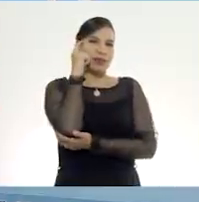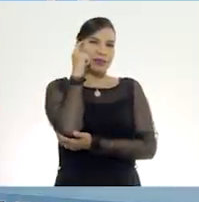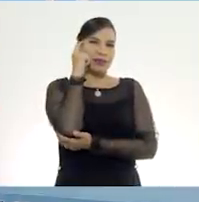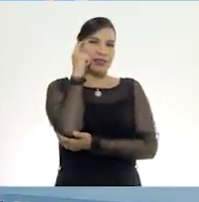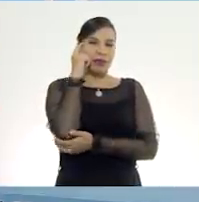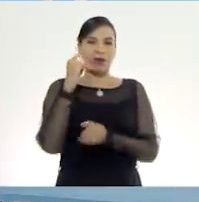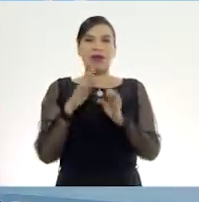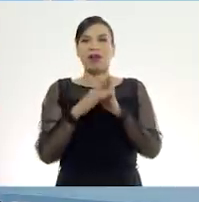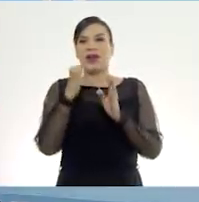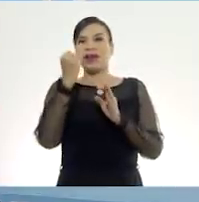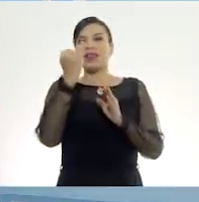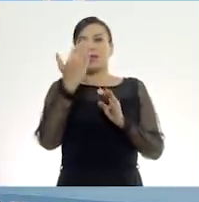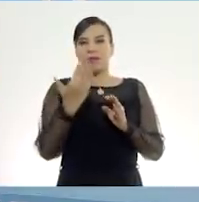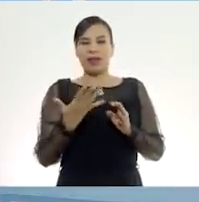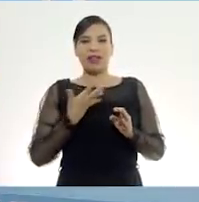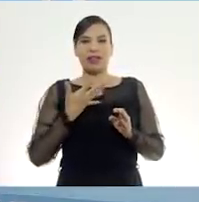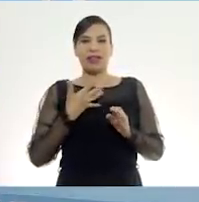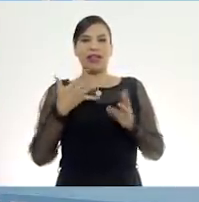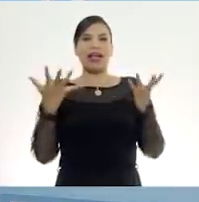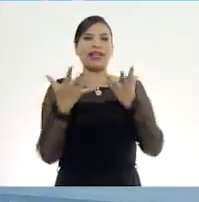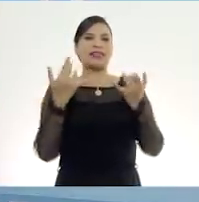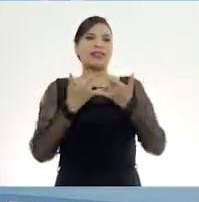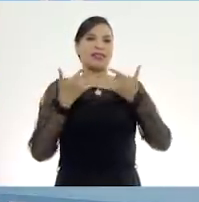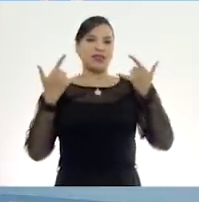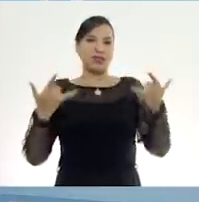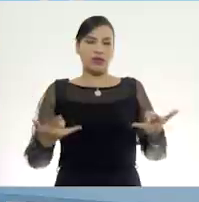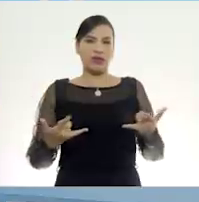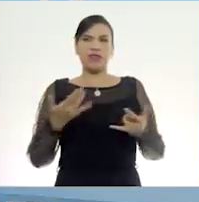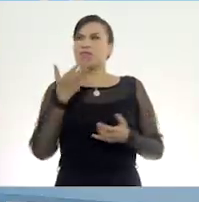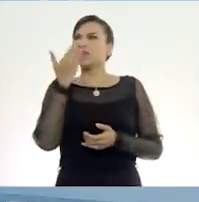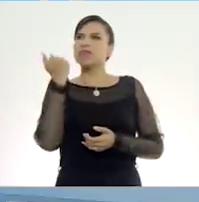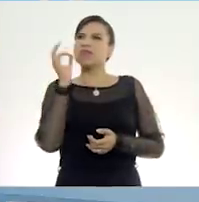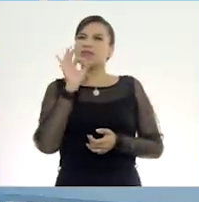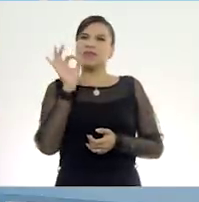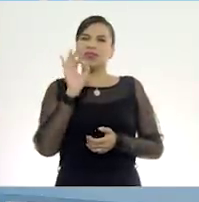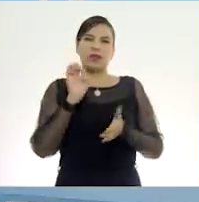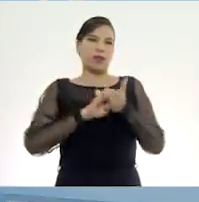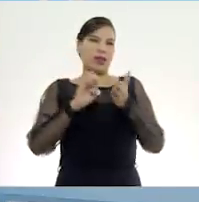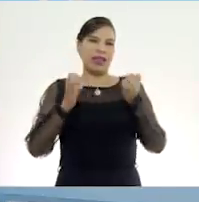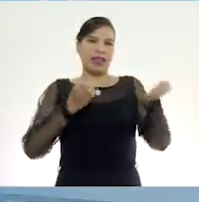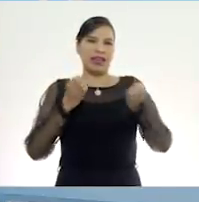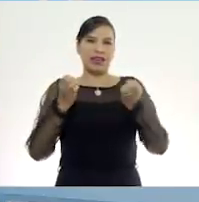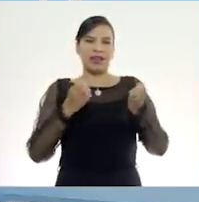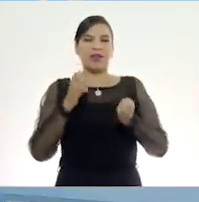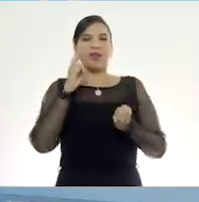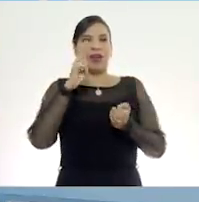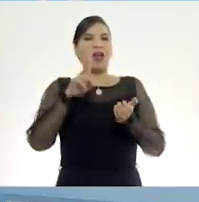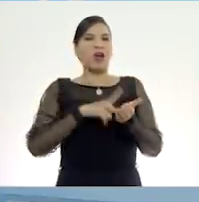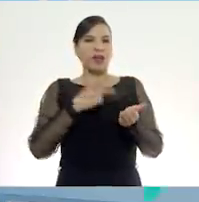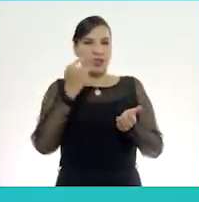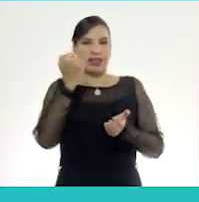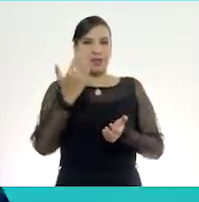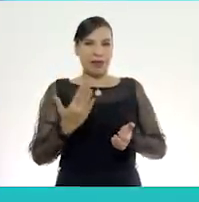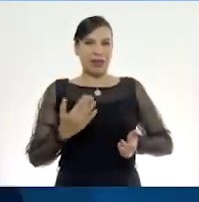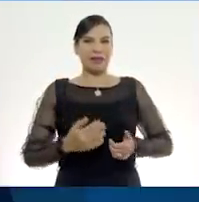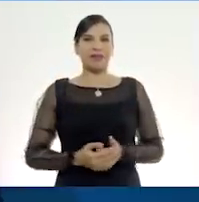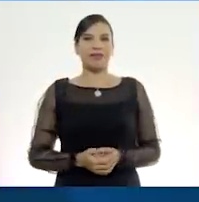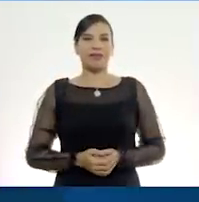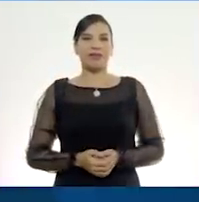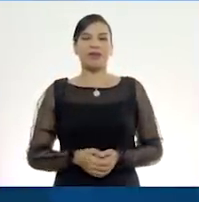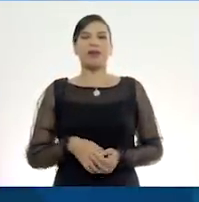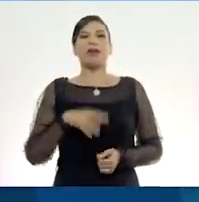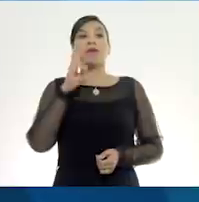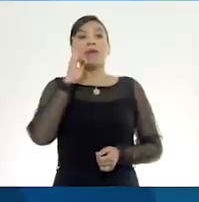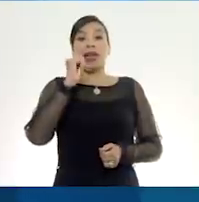sobre la imagen que estamos viendo, construir una historia. No sé, te voy a dar un ejercicio. Vamos a ver nuevamente la imagen. Vemos